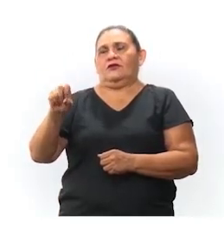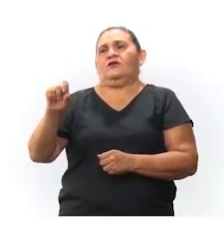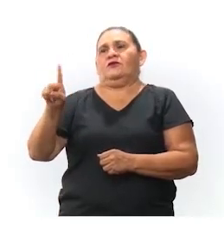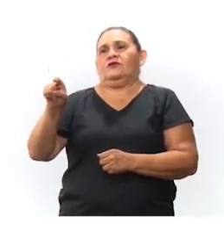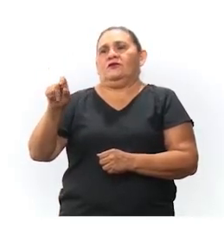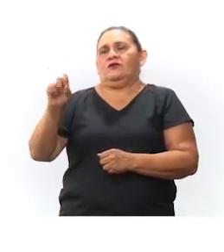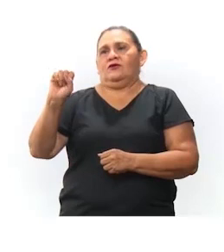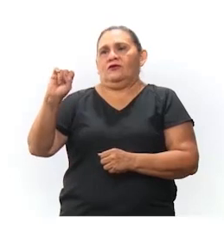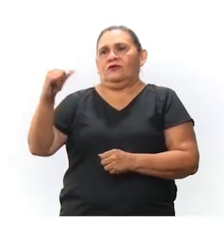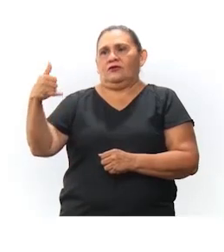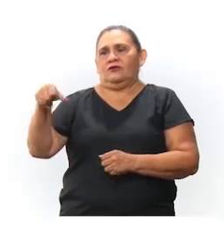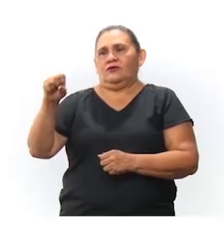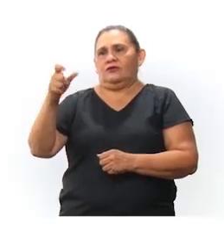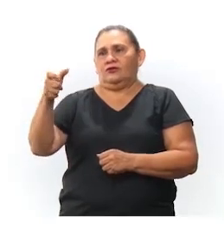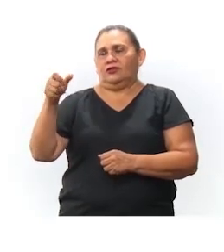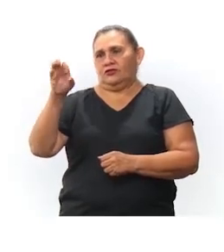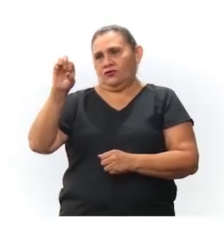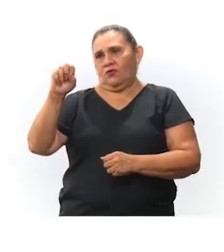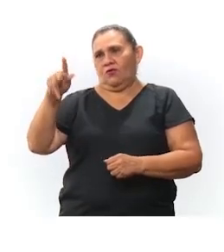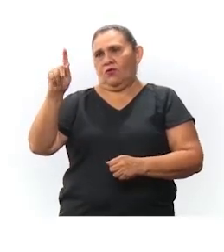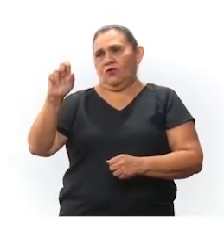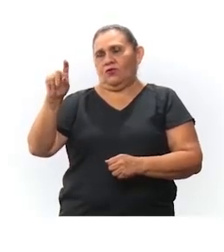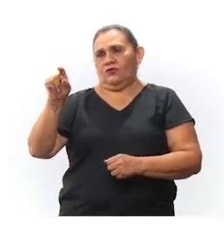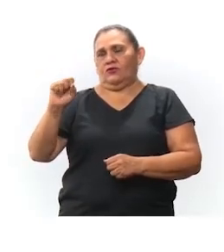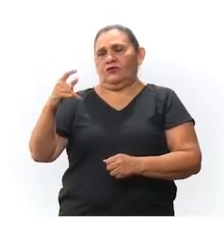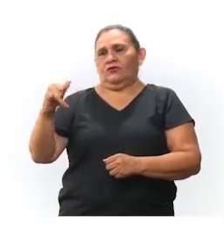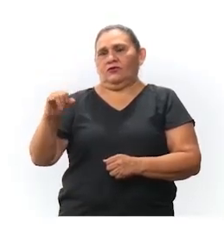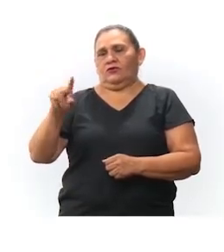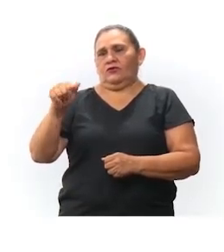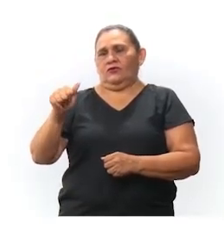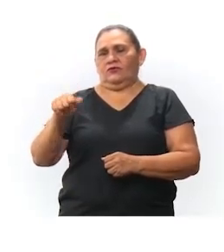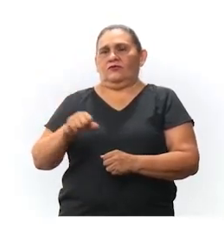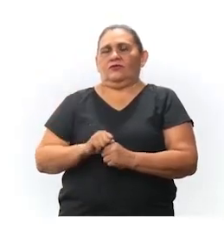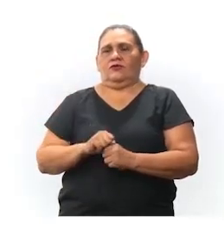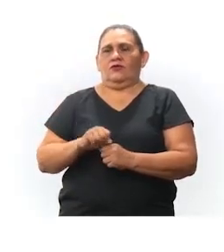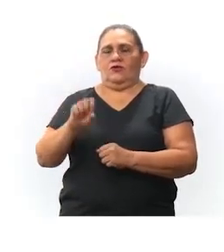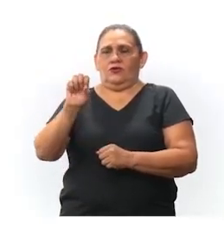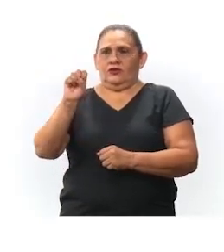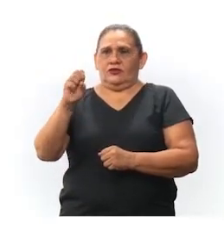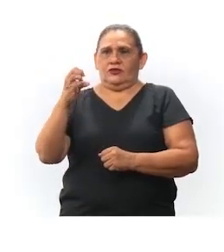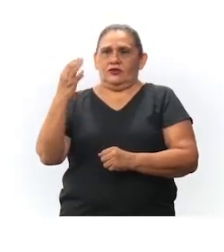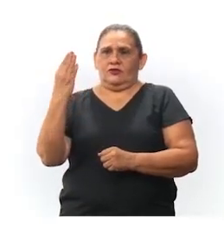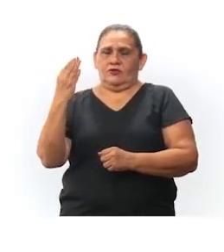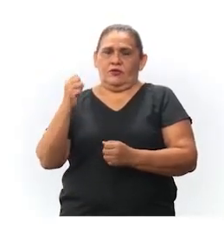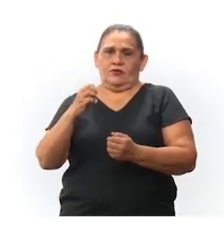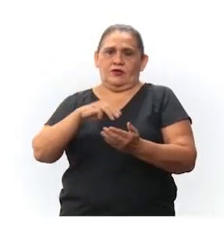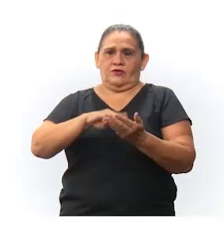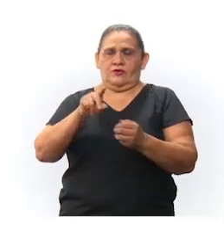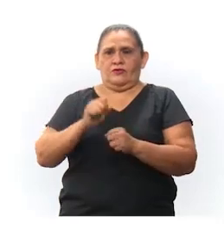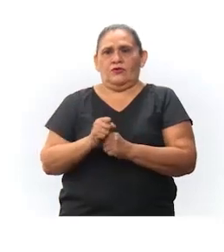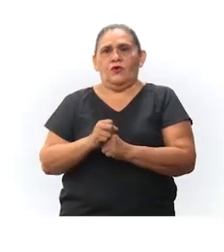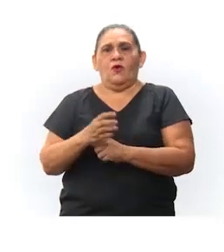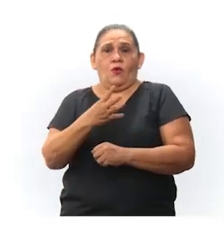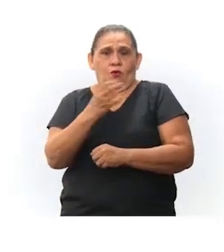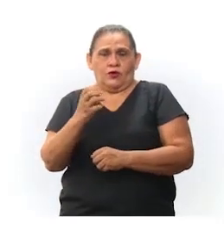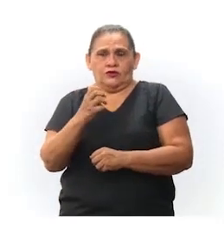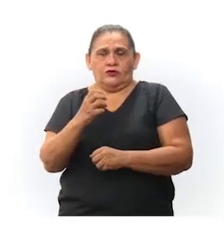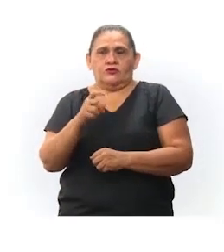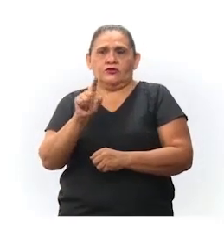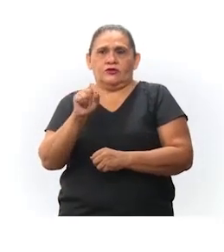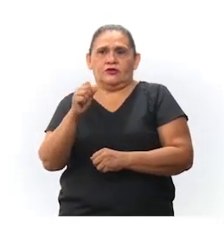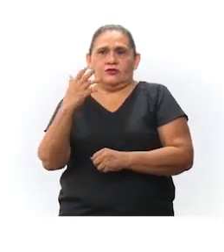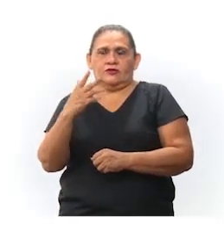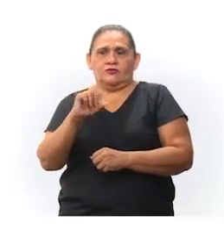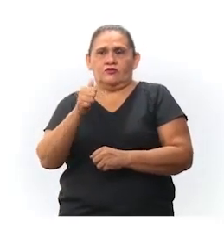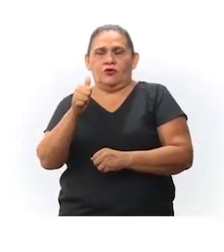Yaxcabá, Yaxcucul y 1 foráneo. De los 56.069 casos positivos, 475 son de otro